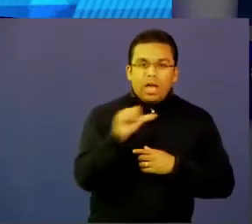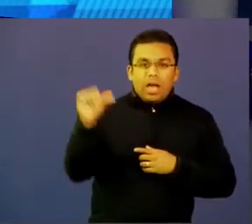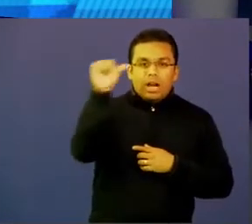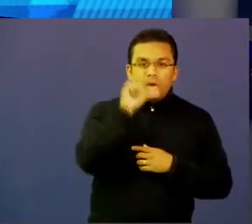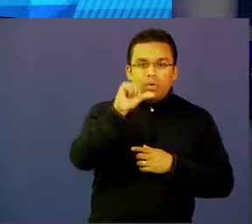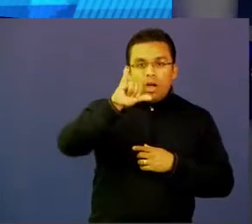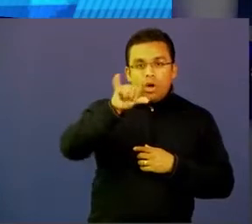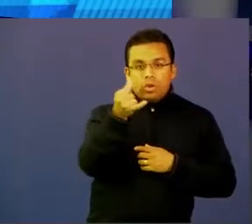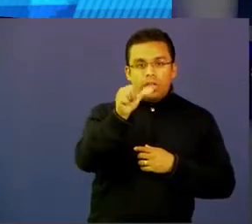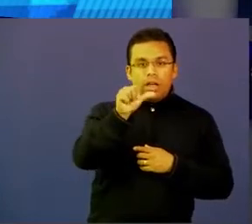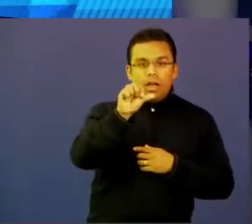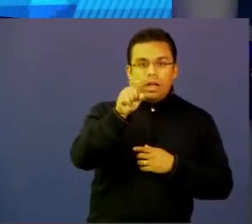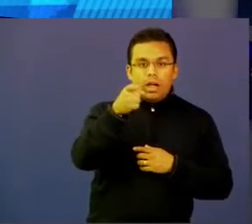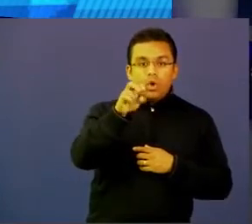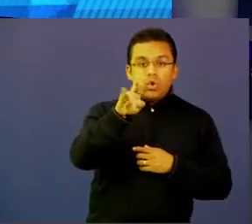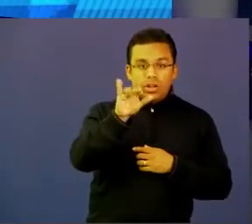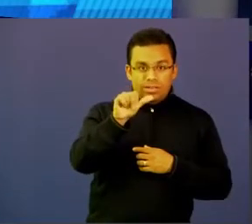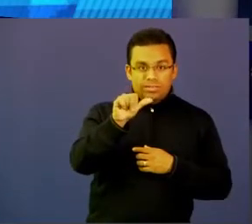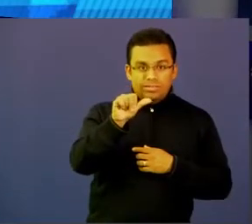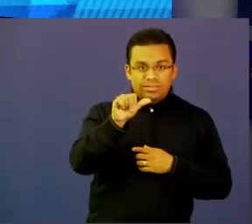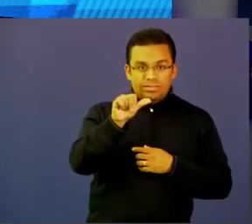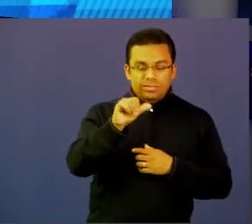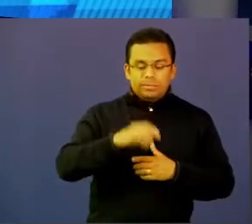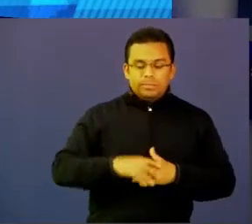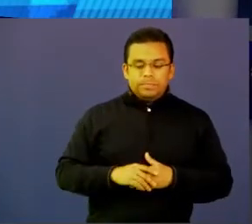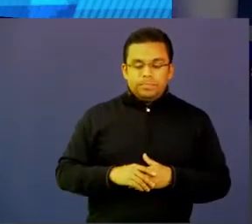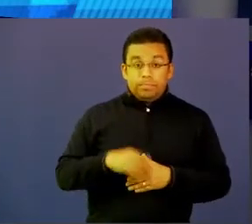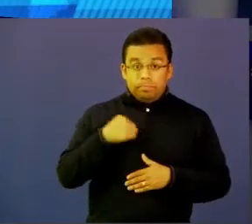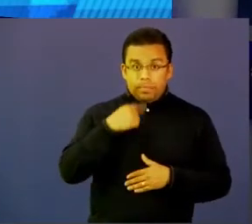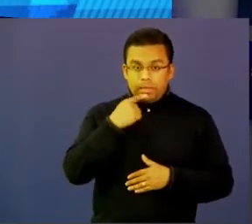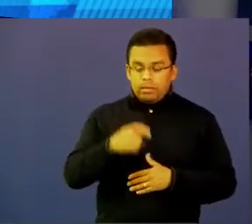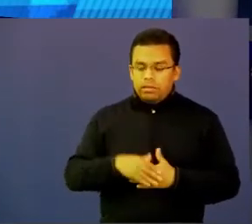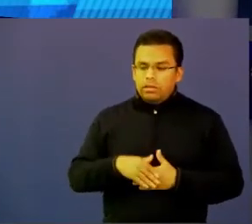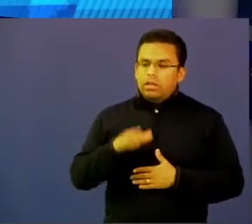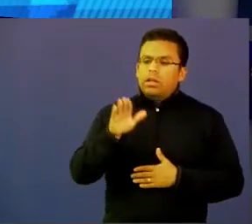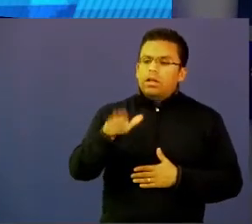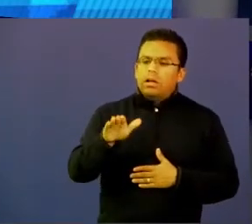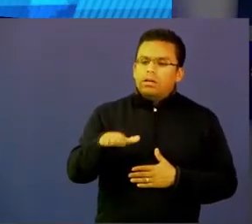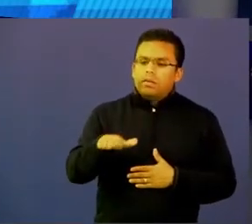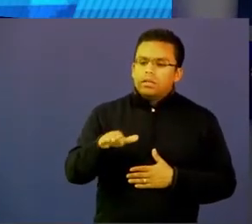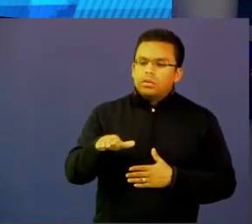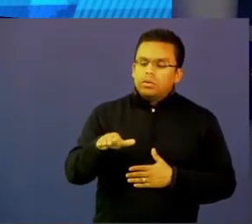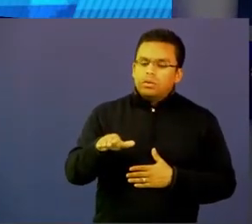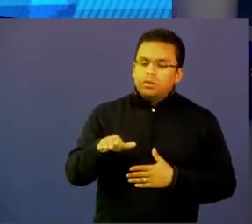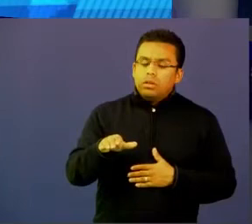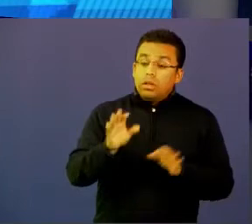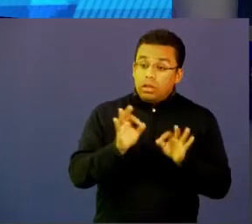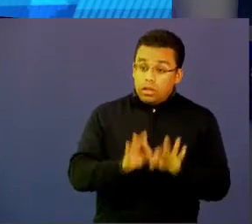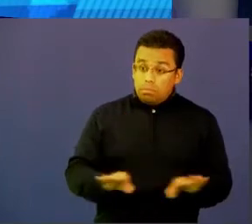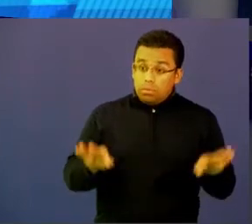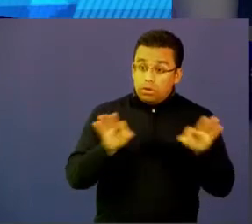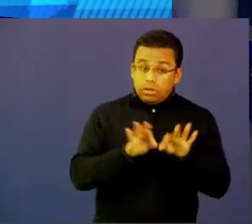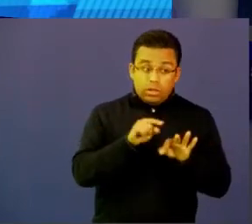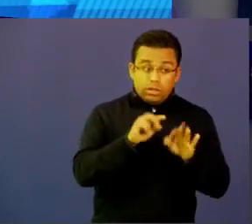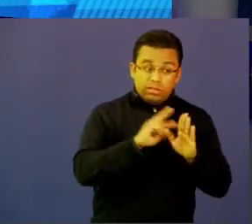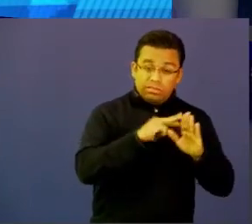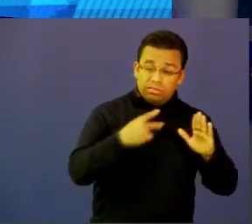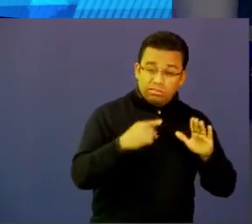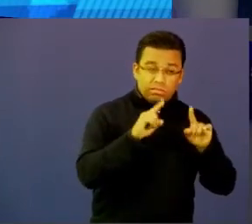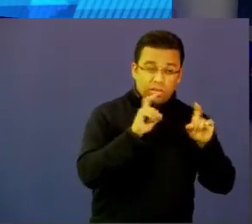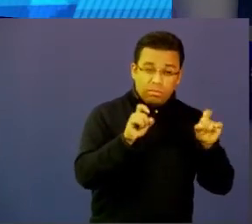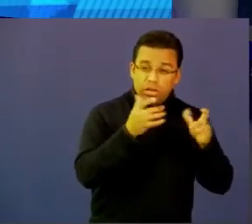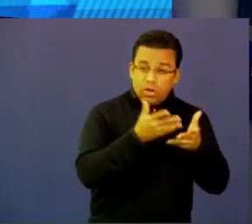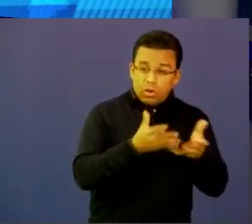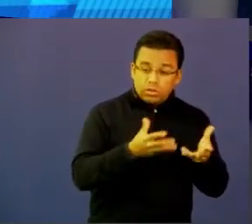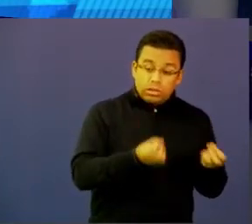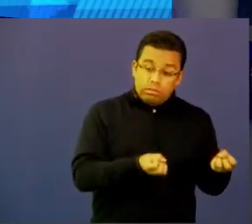@jocaagura. Nos dice, debemos fomentar el correcto uso de la tecnología a través de la potenciación de los valores